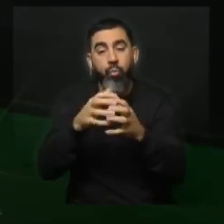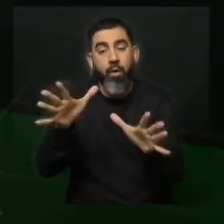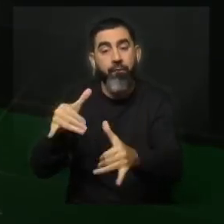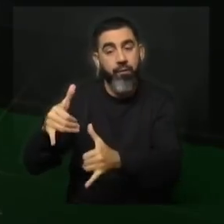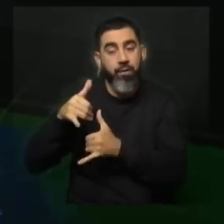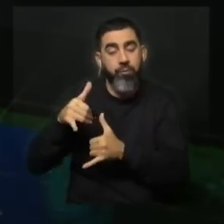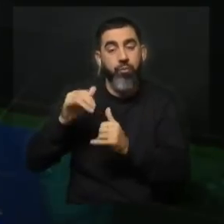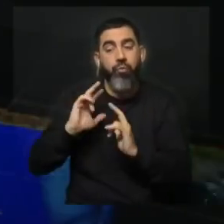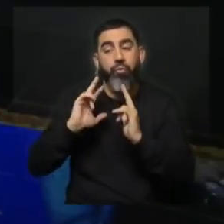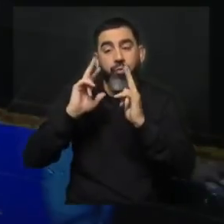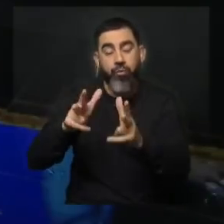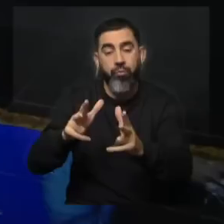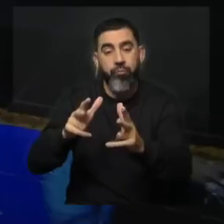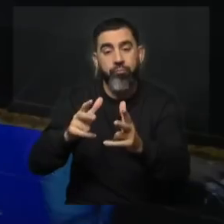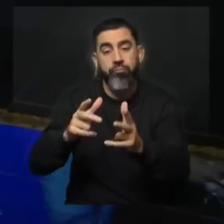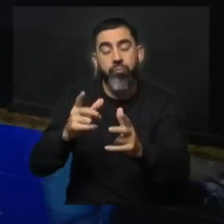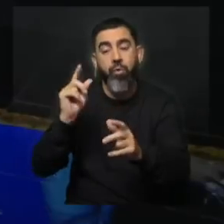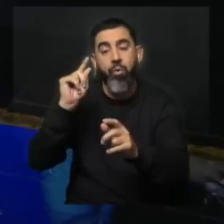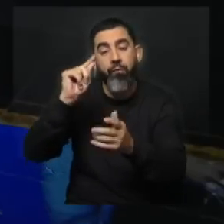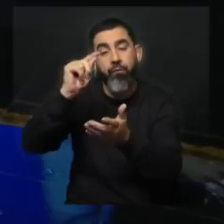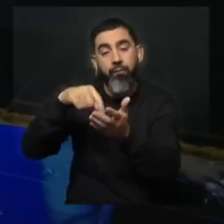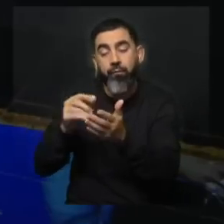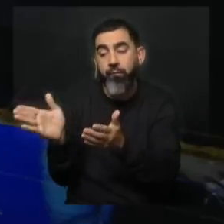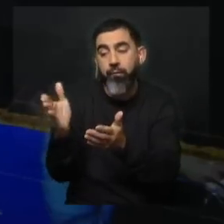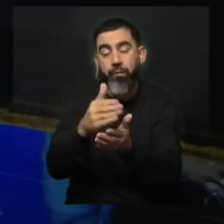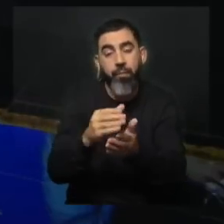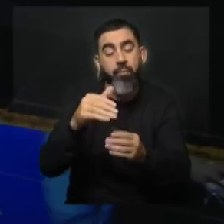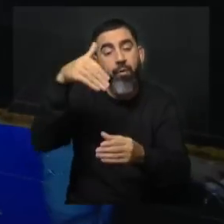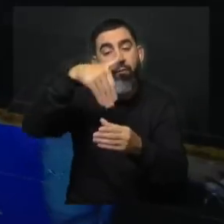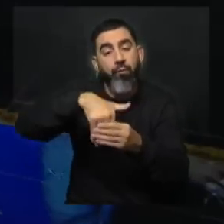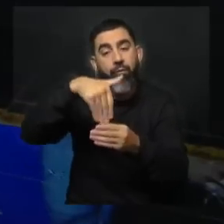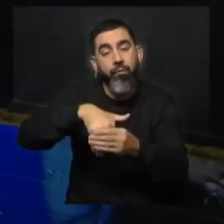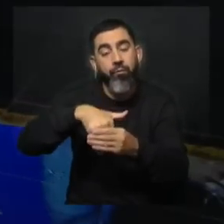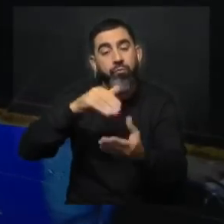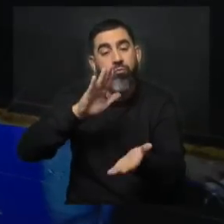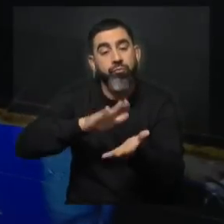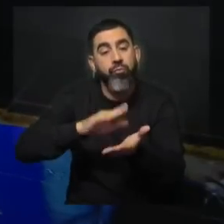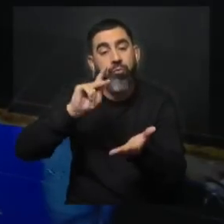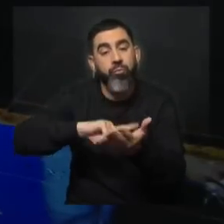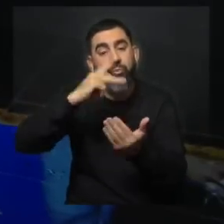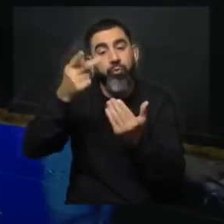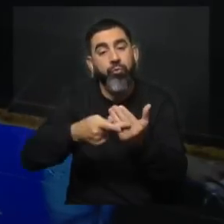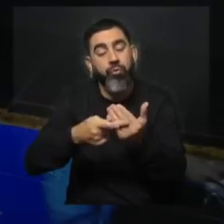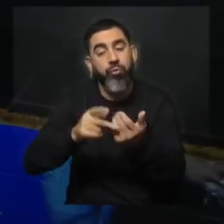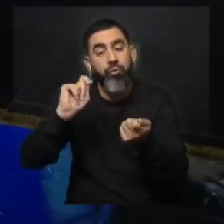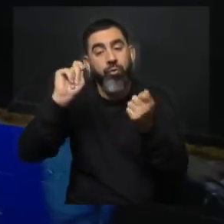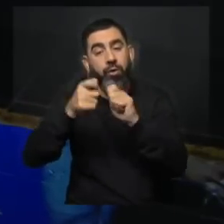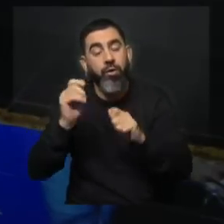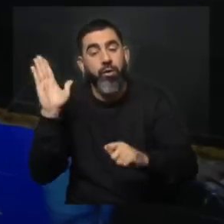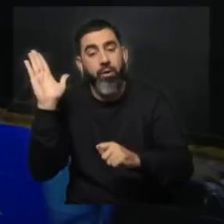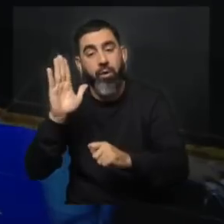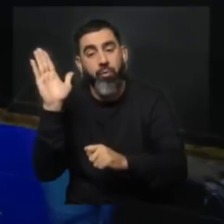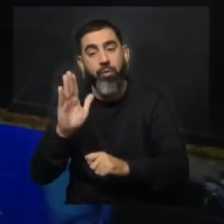abierto dijo que va a impulsar una recolección de firmas para convocar un plebiscito sobre el proyecto de reestructuración